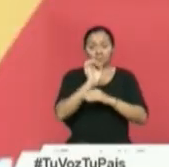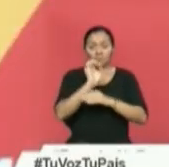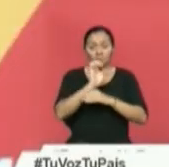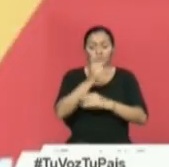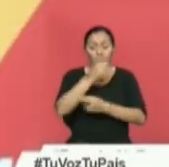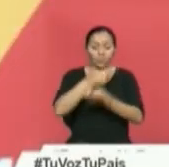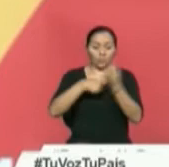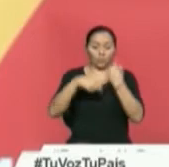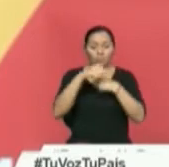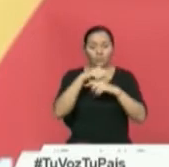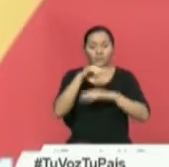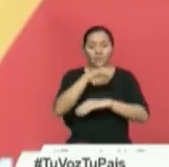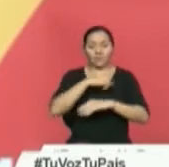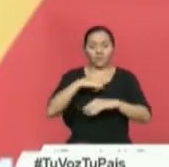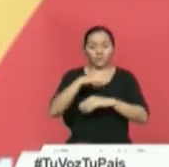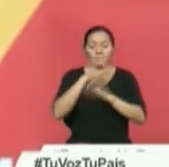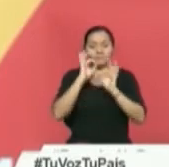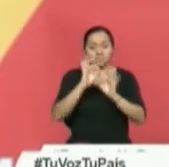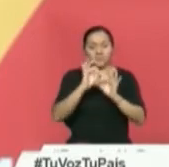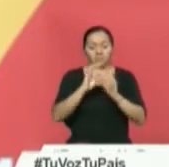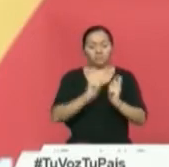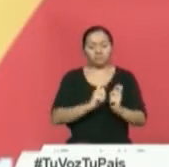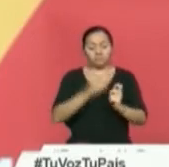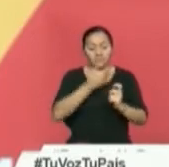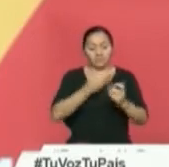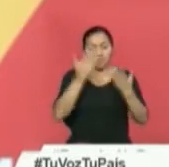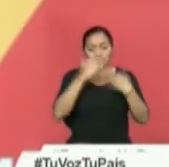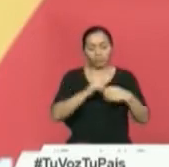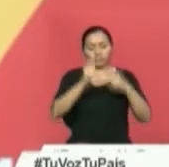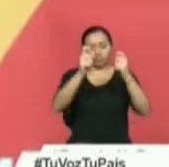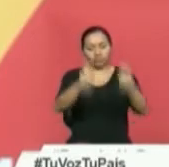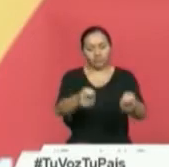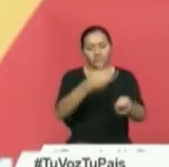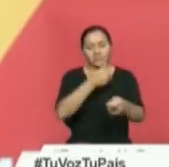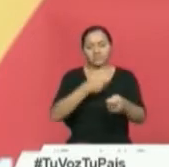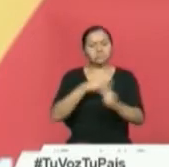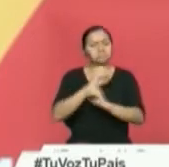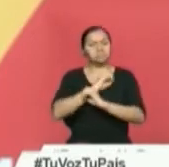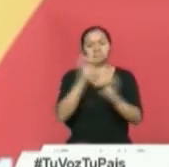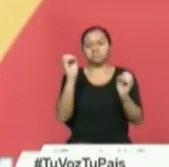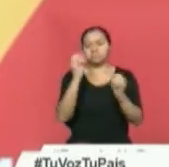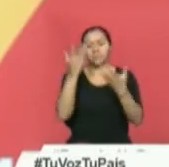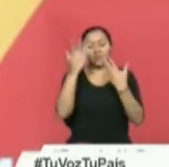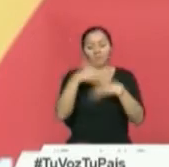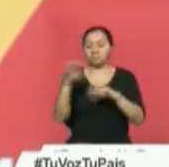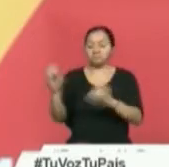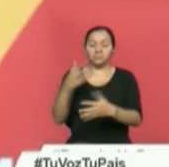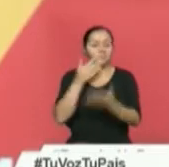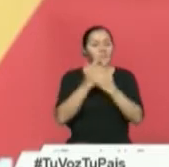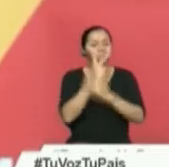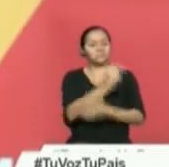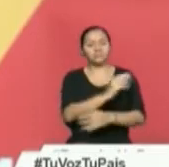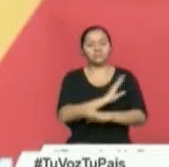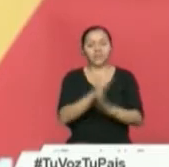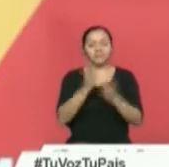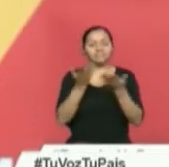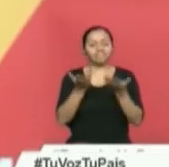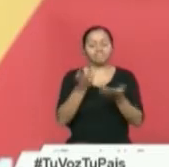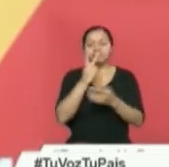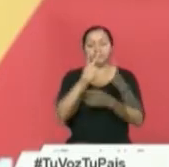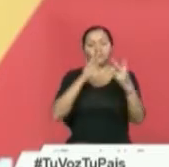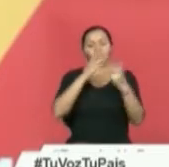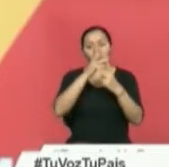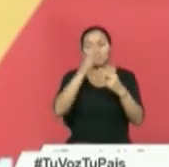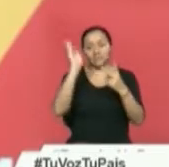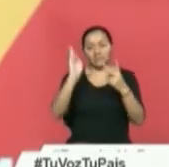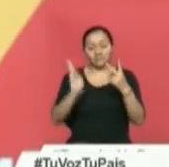no ha tenido un proceso institucionalizado de transición. Entonces empezamos revisando, por ejemplo, países como Estados Unidos, Canadá,